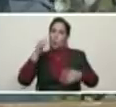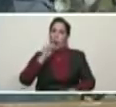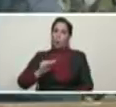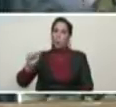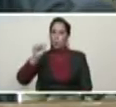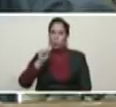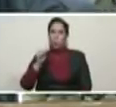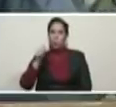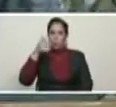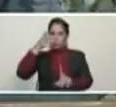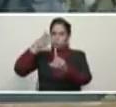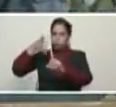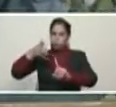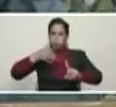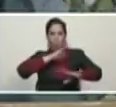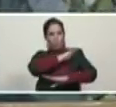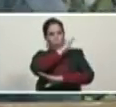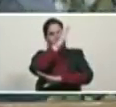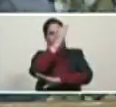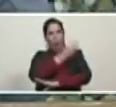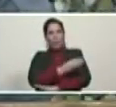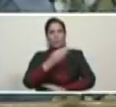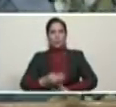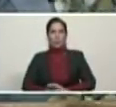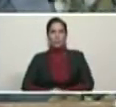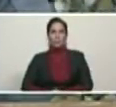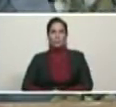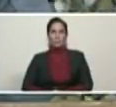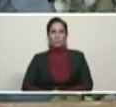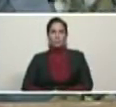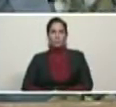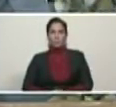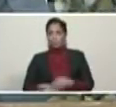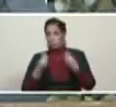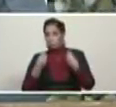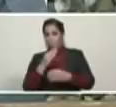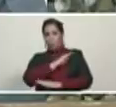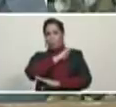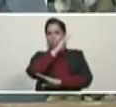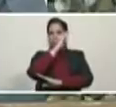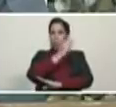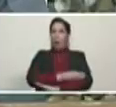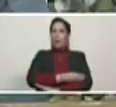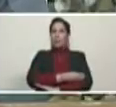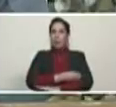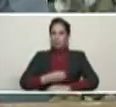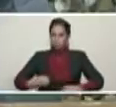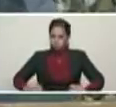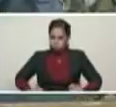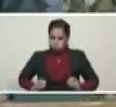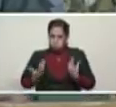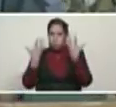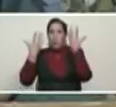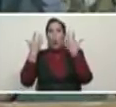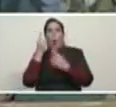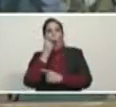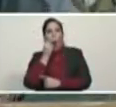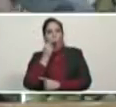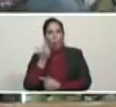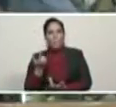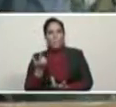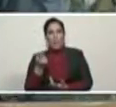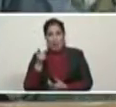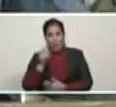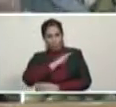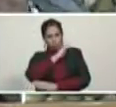sus orientaciones, con la fuerza. No era la fuerza que emergía de un hombre inactivo, no, era la fuerza de